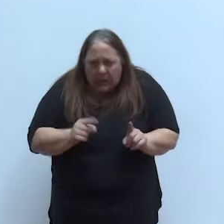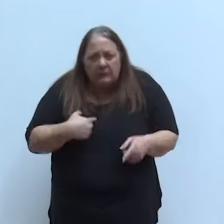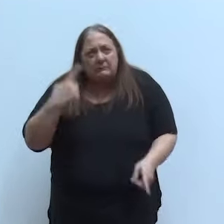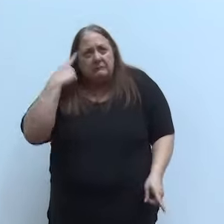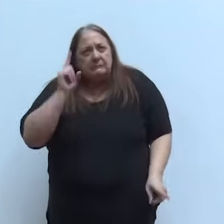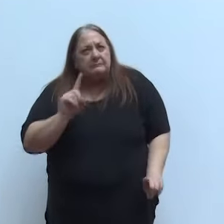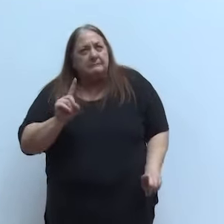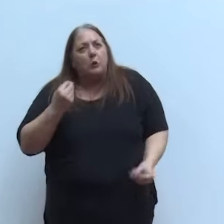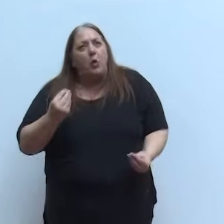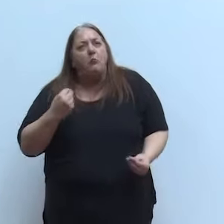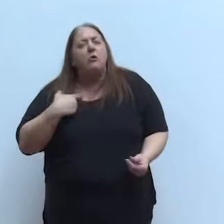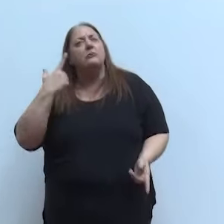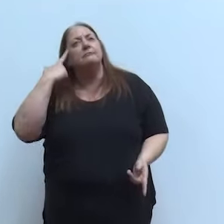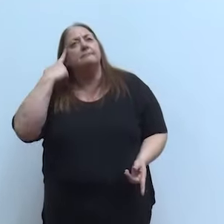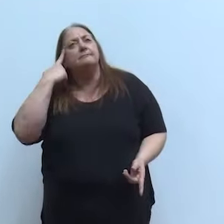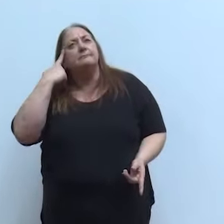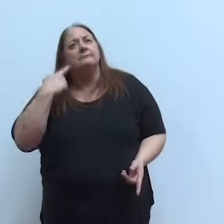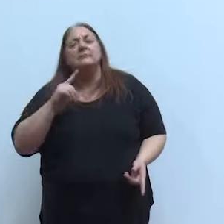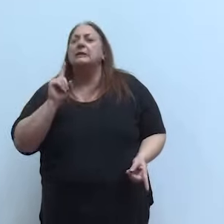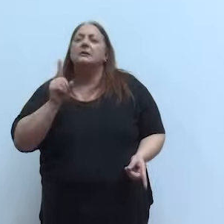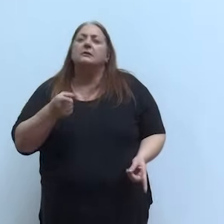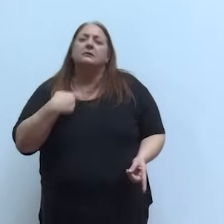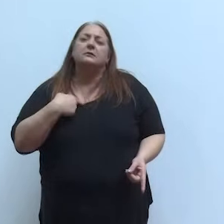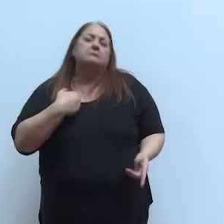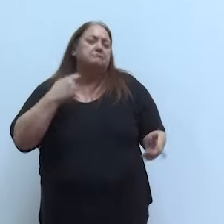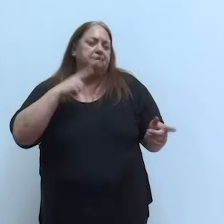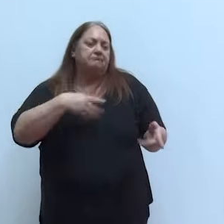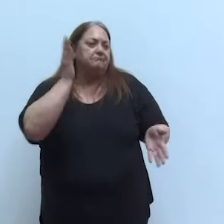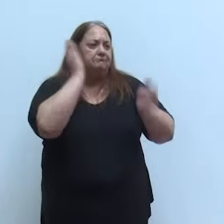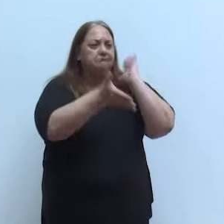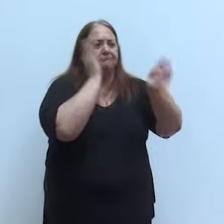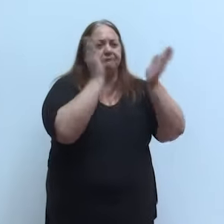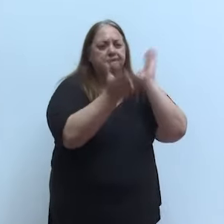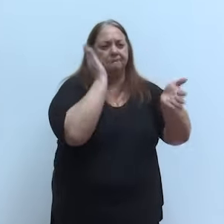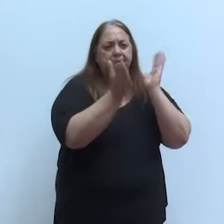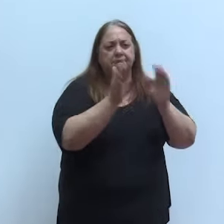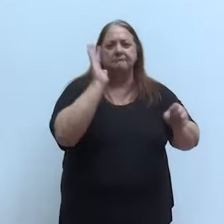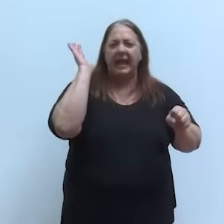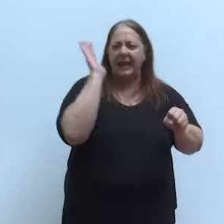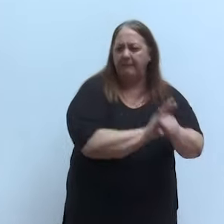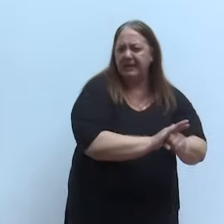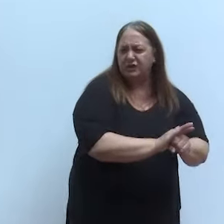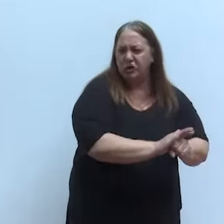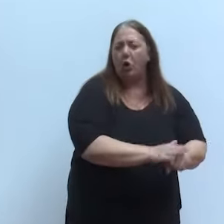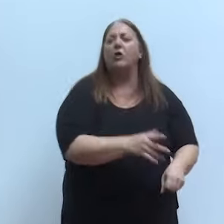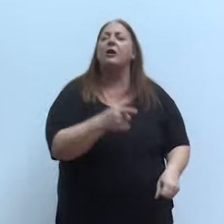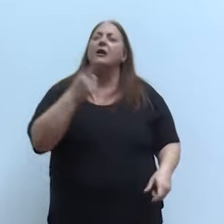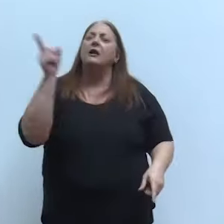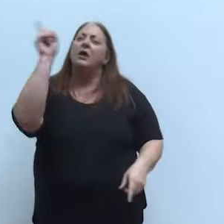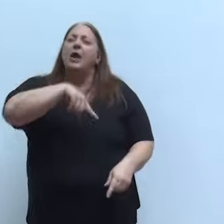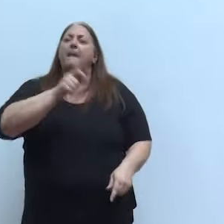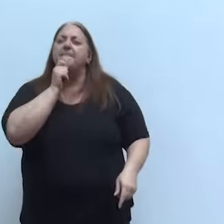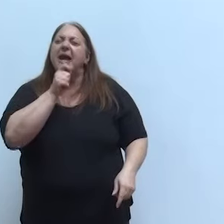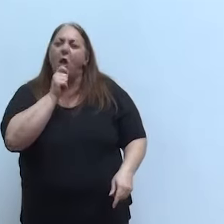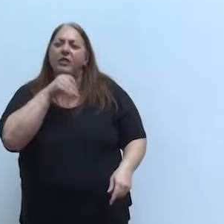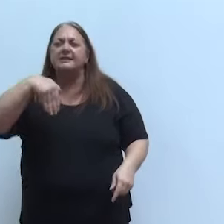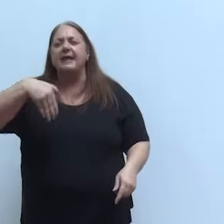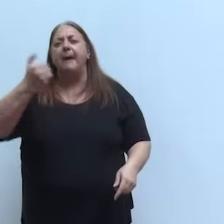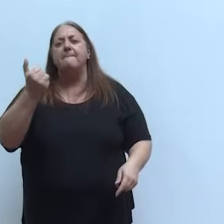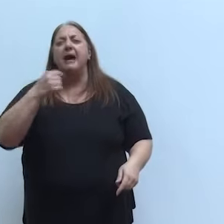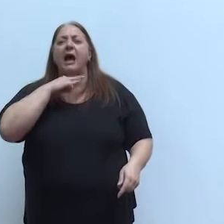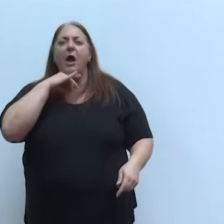si es necesario vamos a reprimir luego mul se lo pregunta ya en 2022 dice el liderazgo tiene que bancarse muerto si